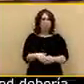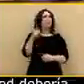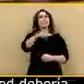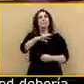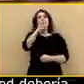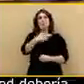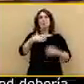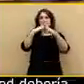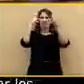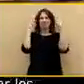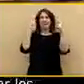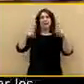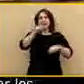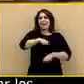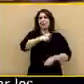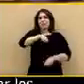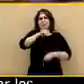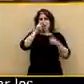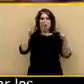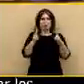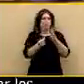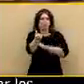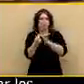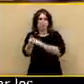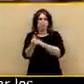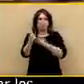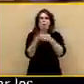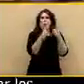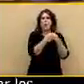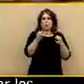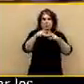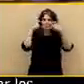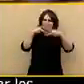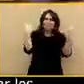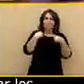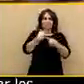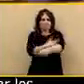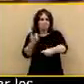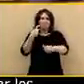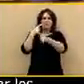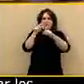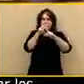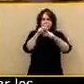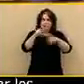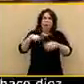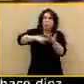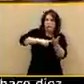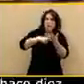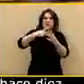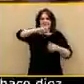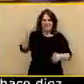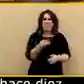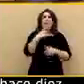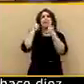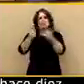española por grupos de riesgo, con mascarillas obligatorias, con test masivos, con rastreo de contagiados, con huella digital y reforzar el Sistema Nacional de Salud.